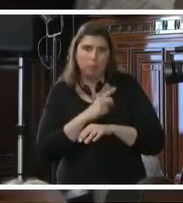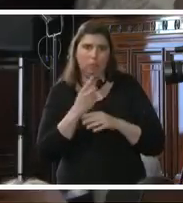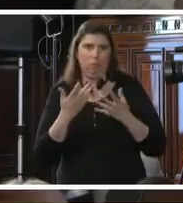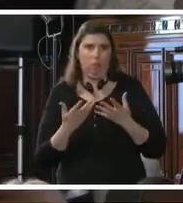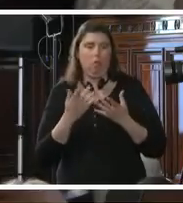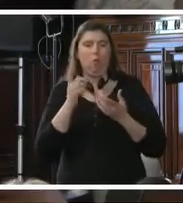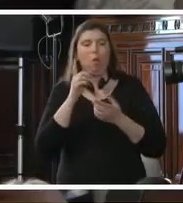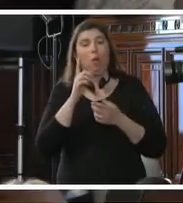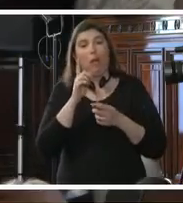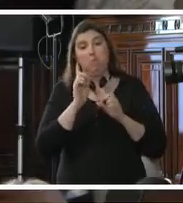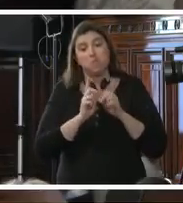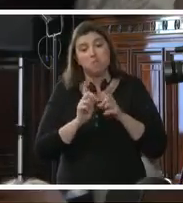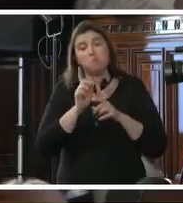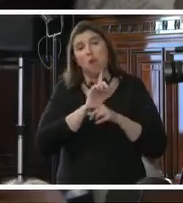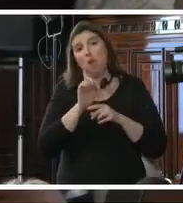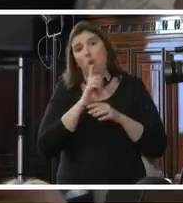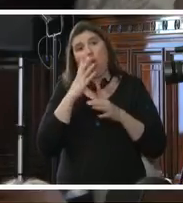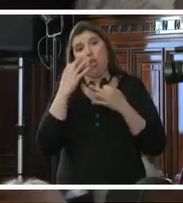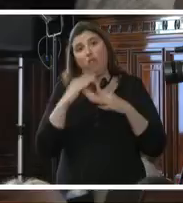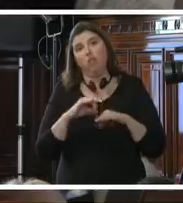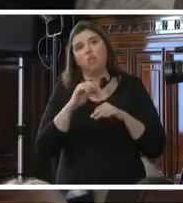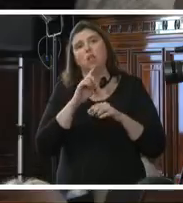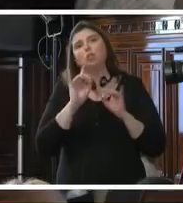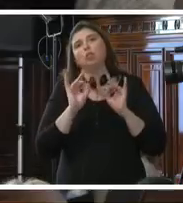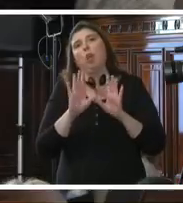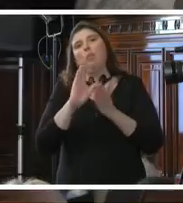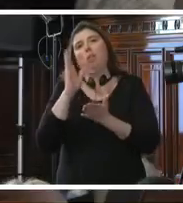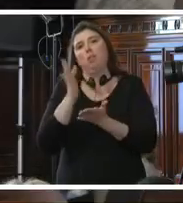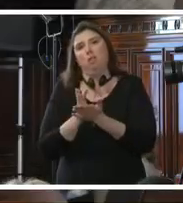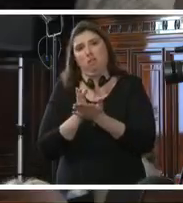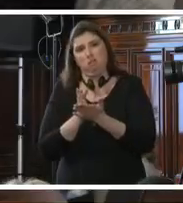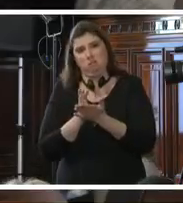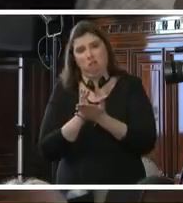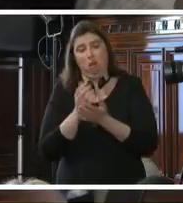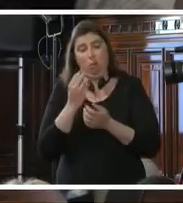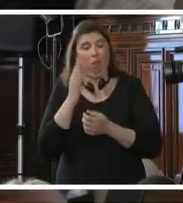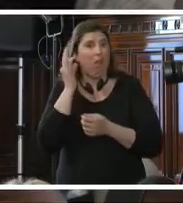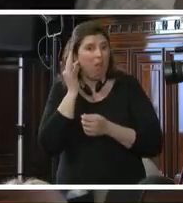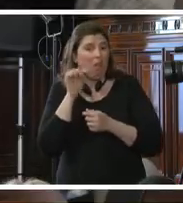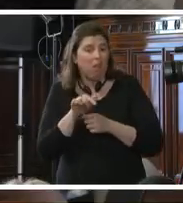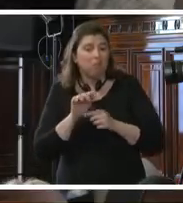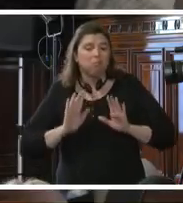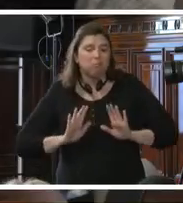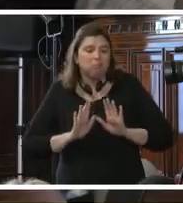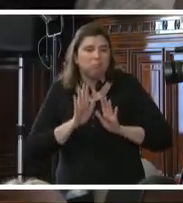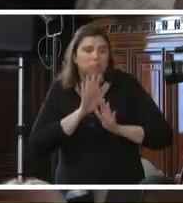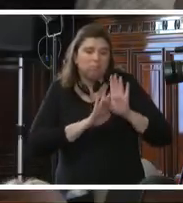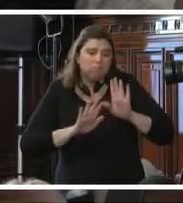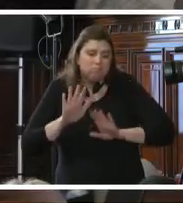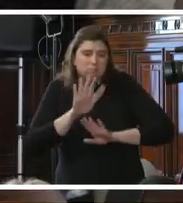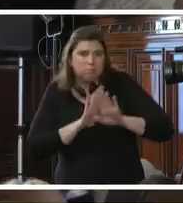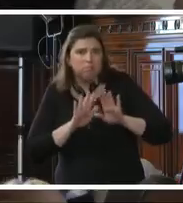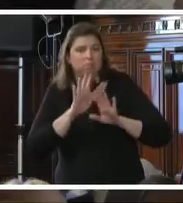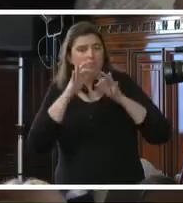estar condicionadas a la emisión de una sentencia. Las víctimas tienen derecho a ser reparadas de manera oportuna,